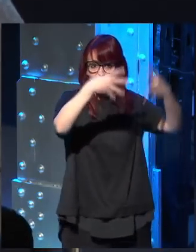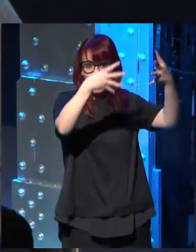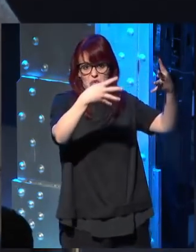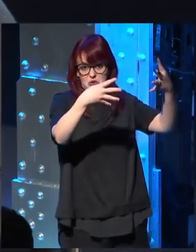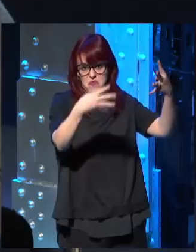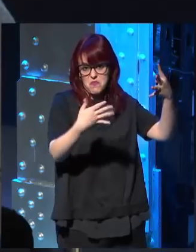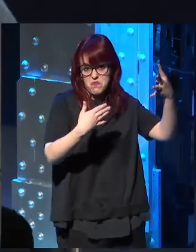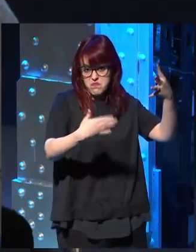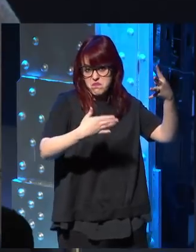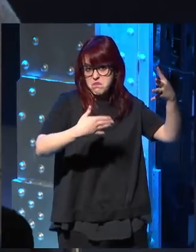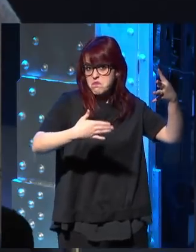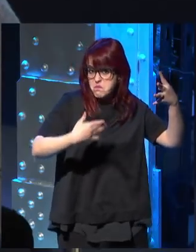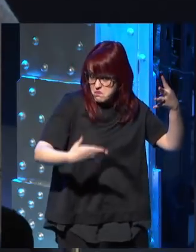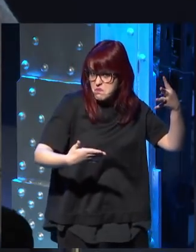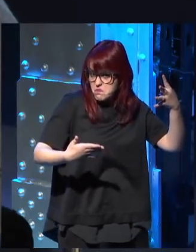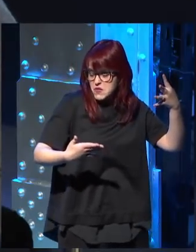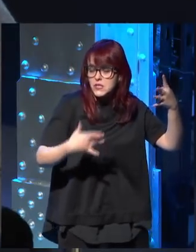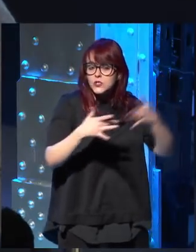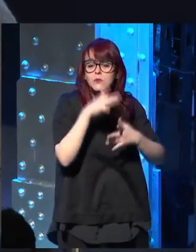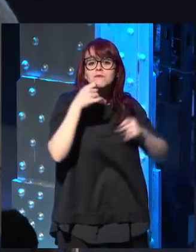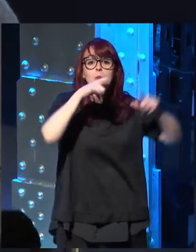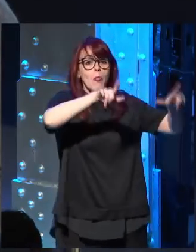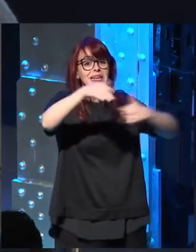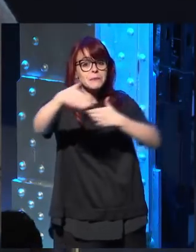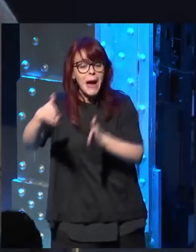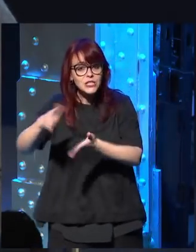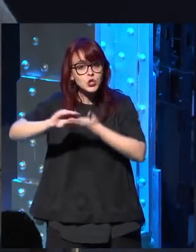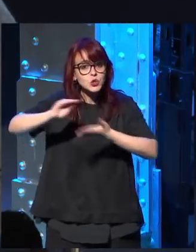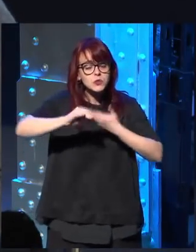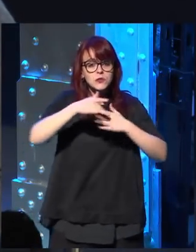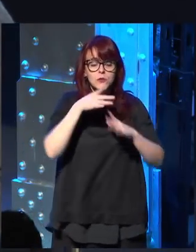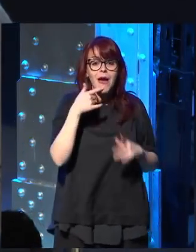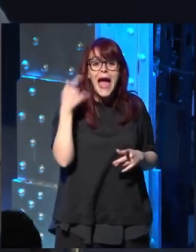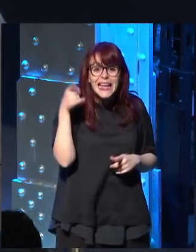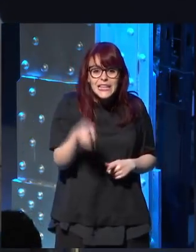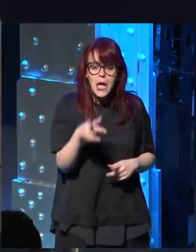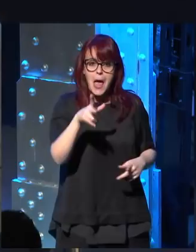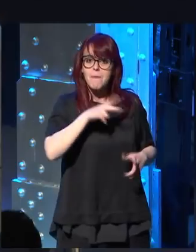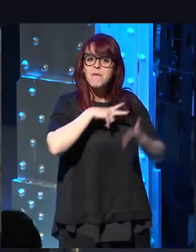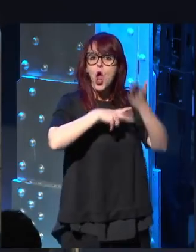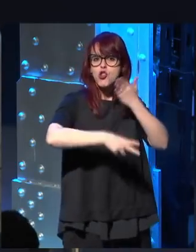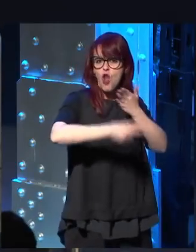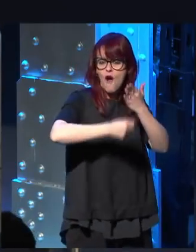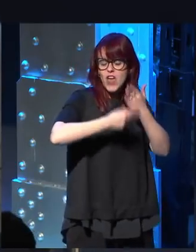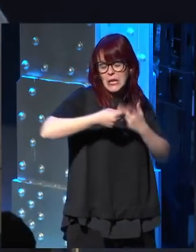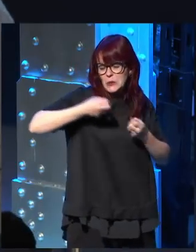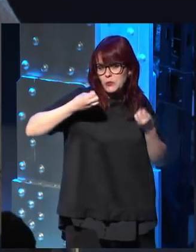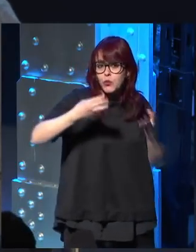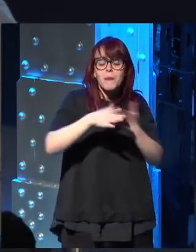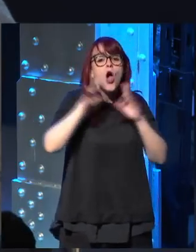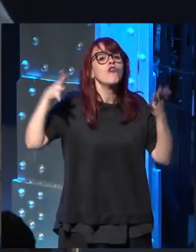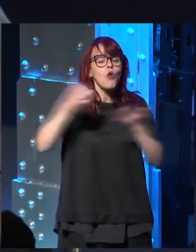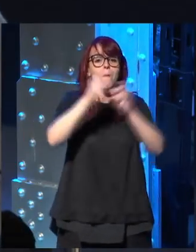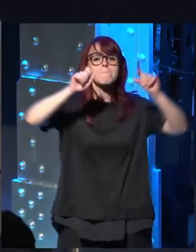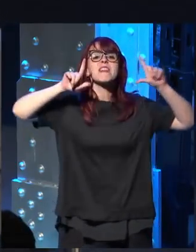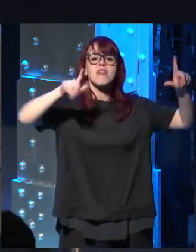bastante destartalado, en la que los despachos, había varios premios Nobel allí. En los despachos en todo había pizarras